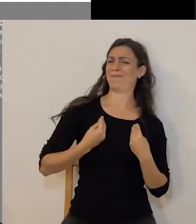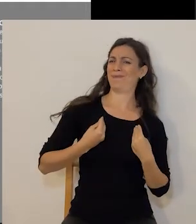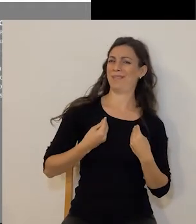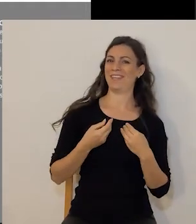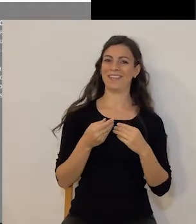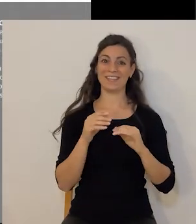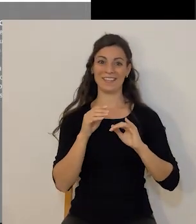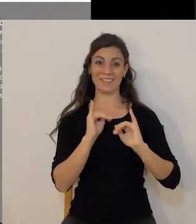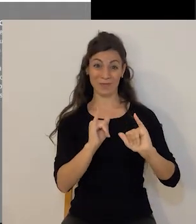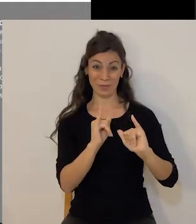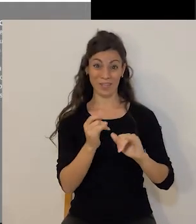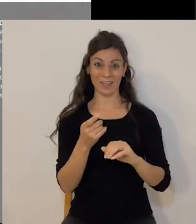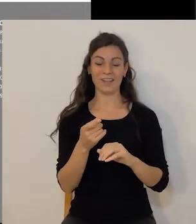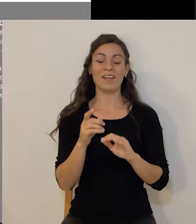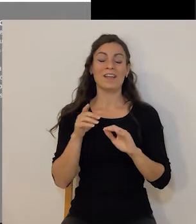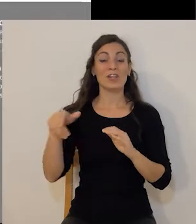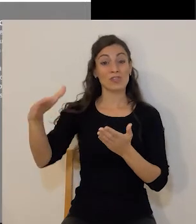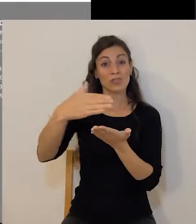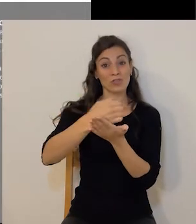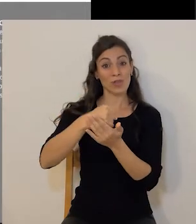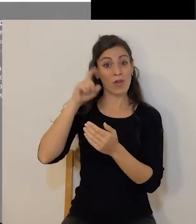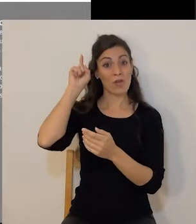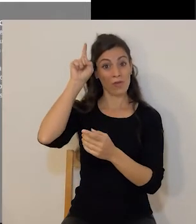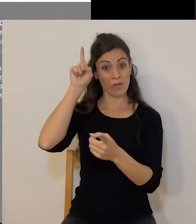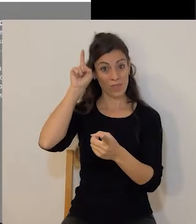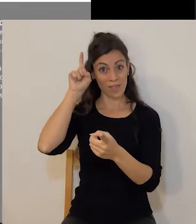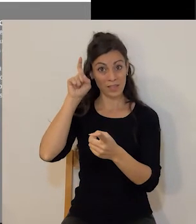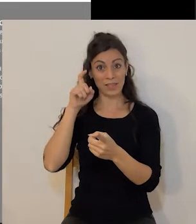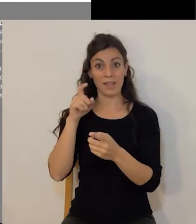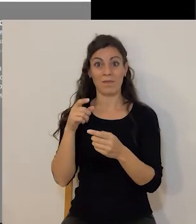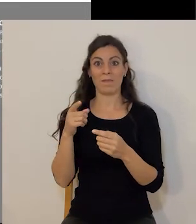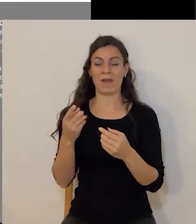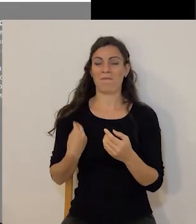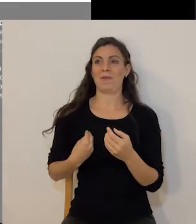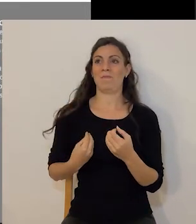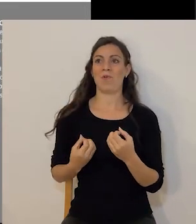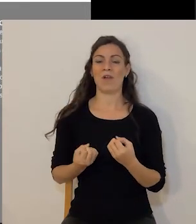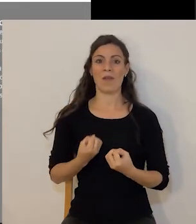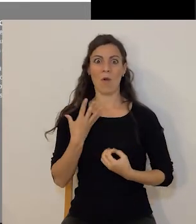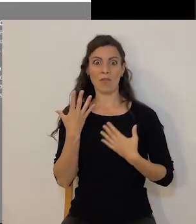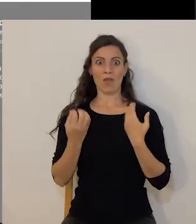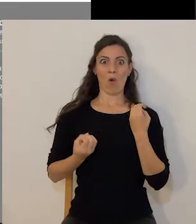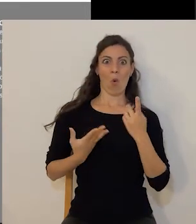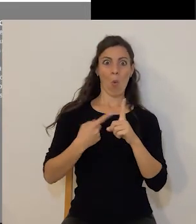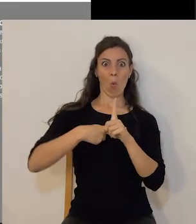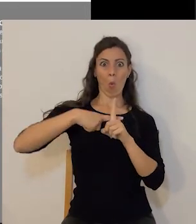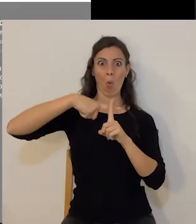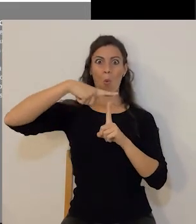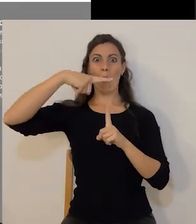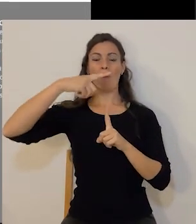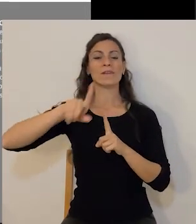docentes que, bueno, llegar a esa emoción tan elevada, lo que luego va a conseguir es que